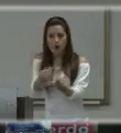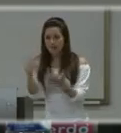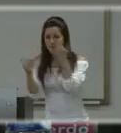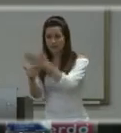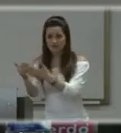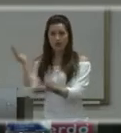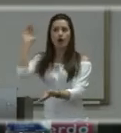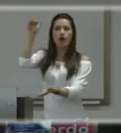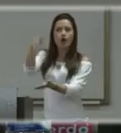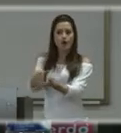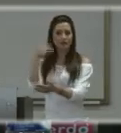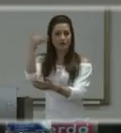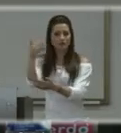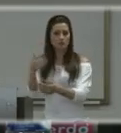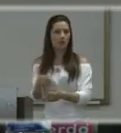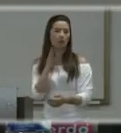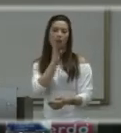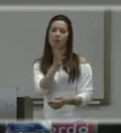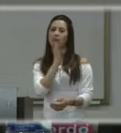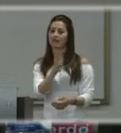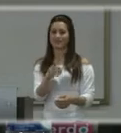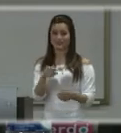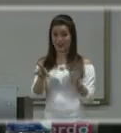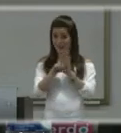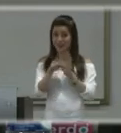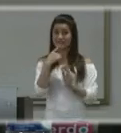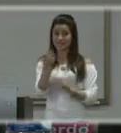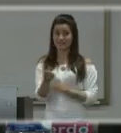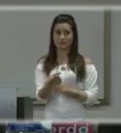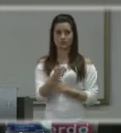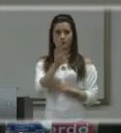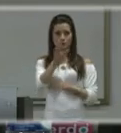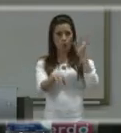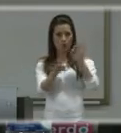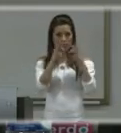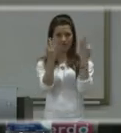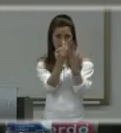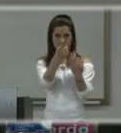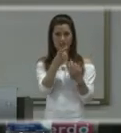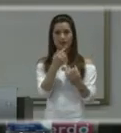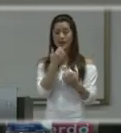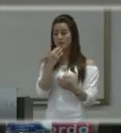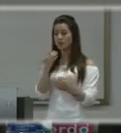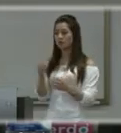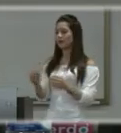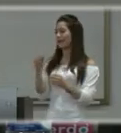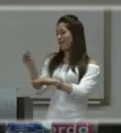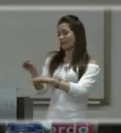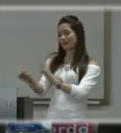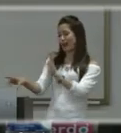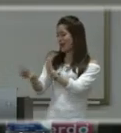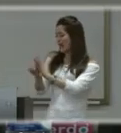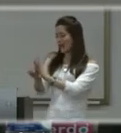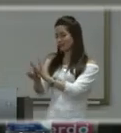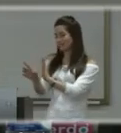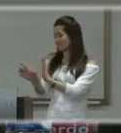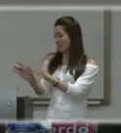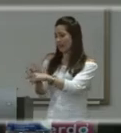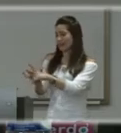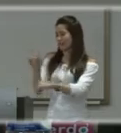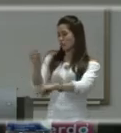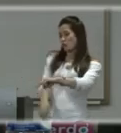familia debe revisar si la persona que ha sido declarada interdicta se ha rehabilitado, que es el lenguaje que usa